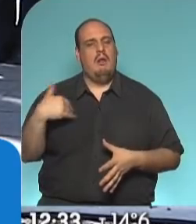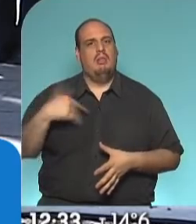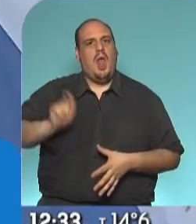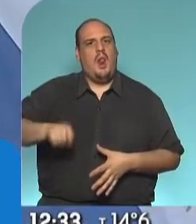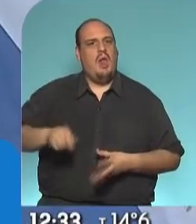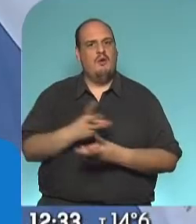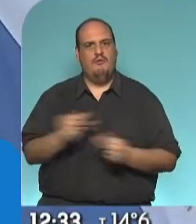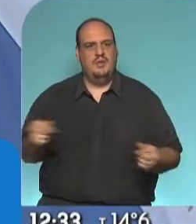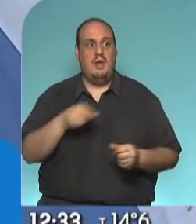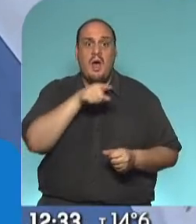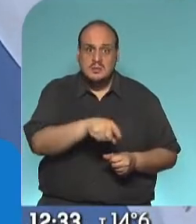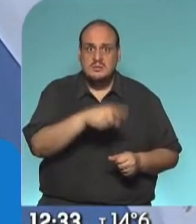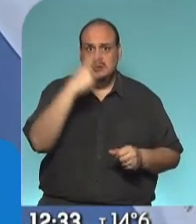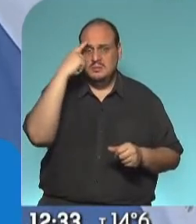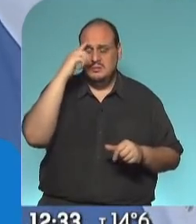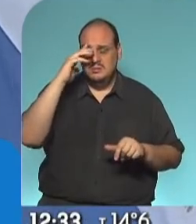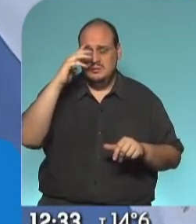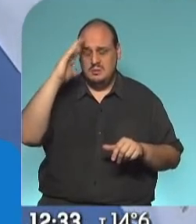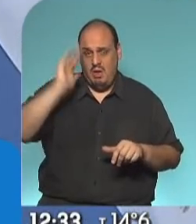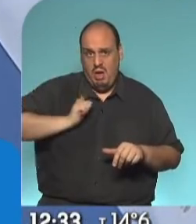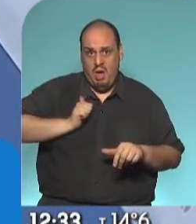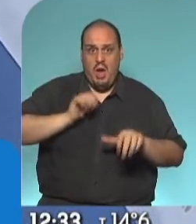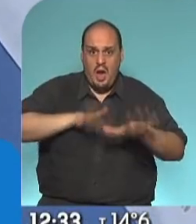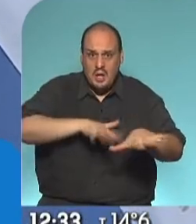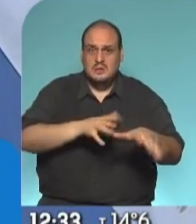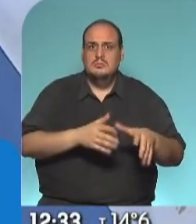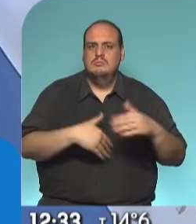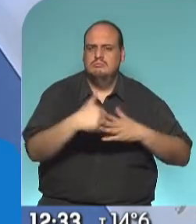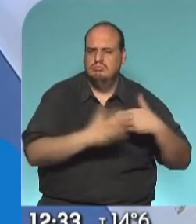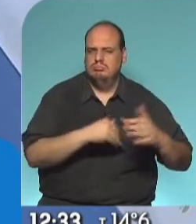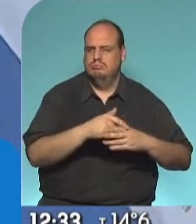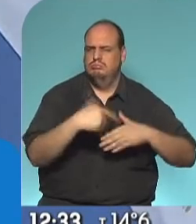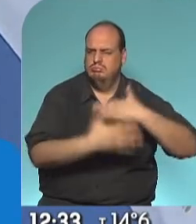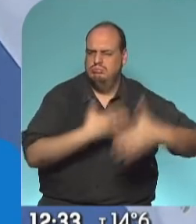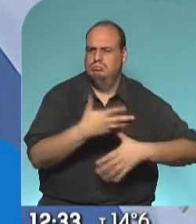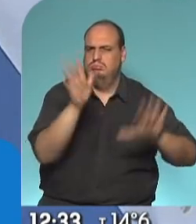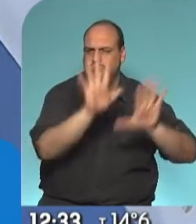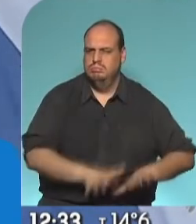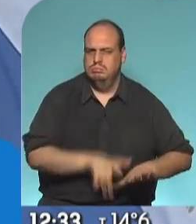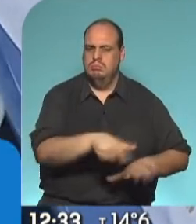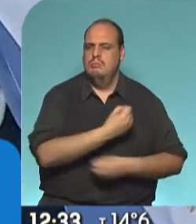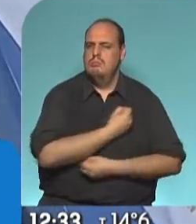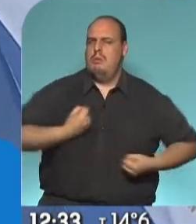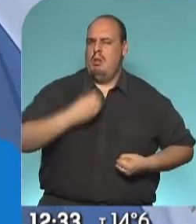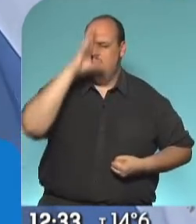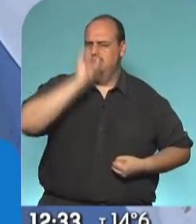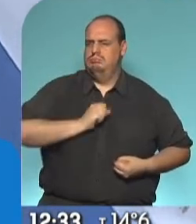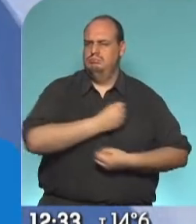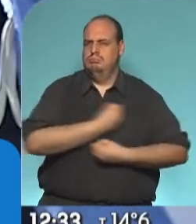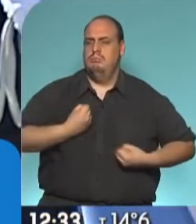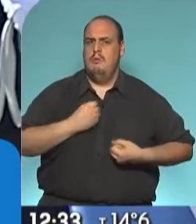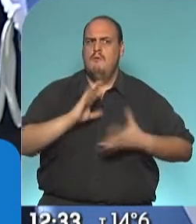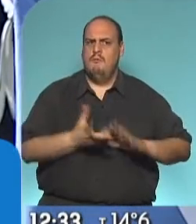Así construyó un ejército tan mixturado, tan valiente y corajudo, como para